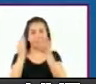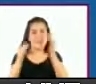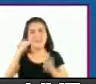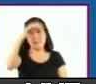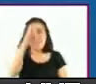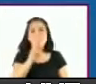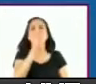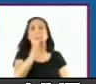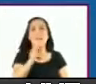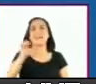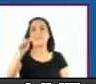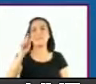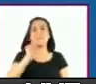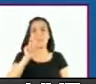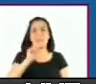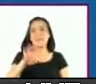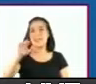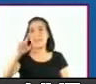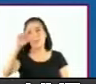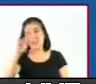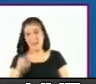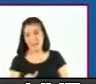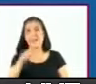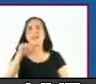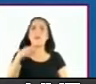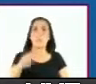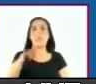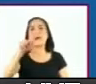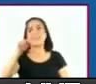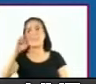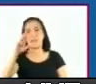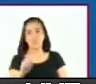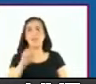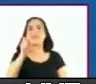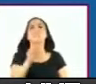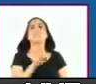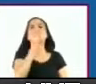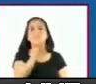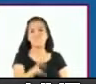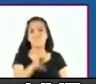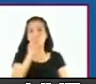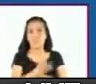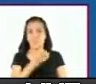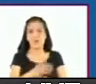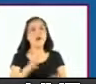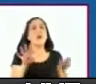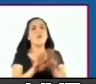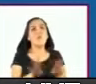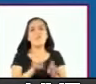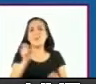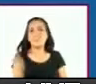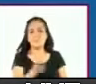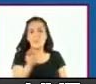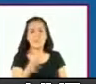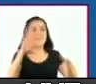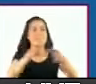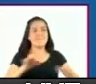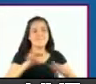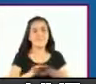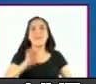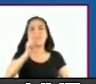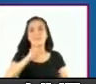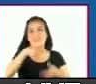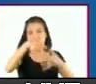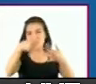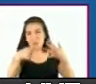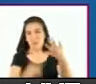y Mateo, alumnos de segundo grado de secundaria que respondieron a las preguntas describiendo el procedimiento que llevarían a